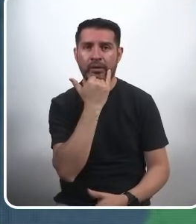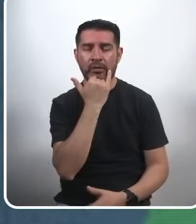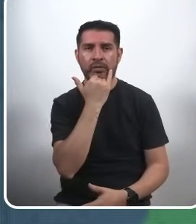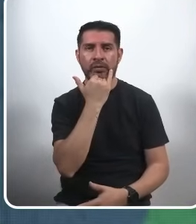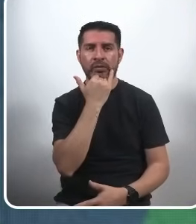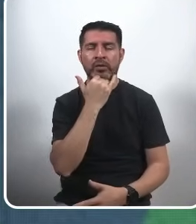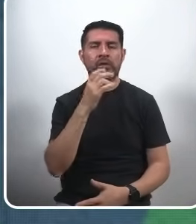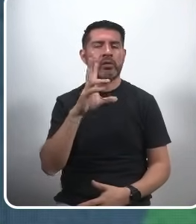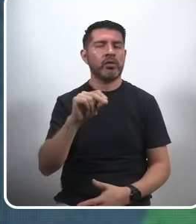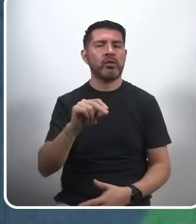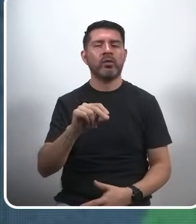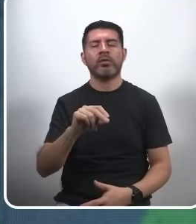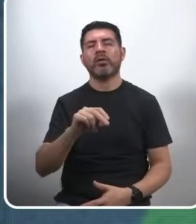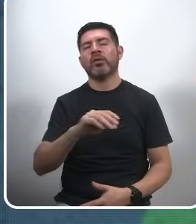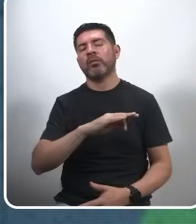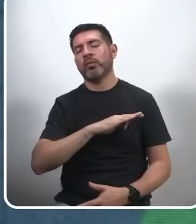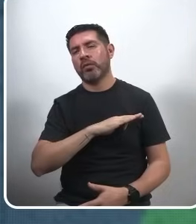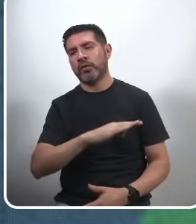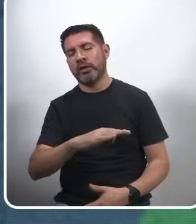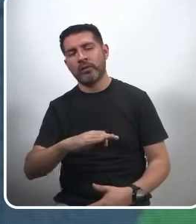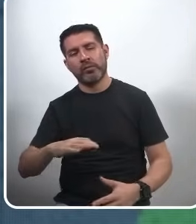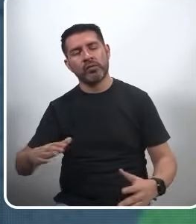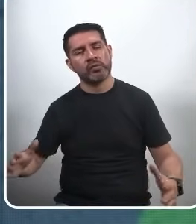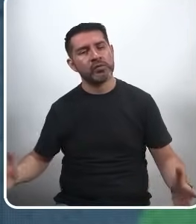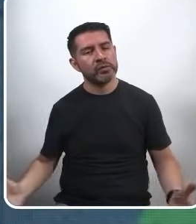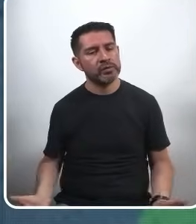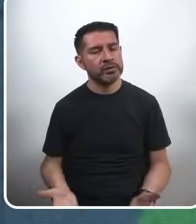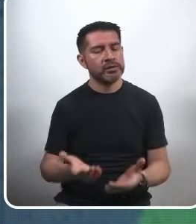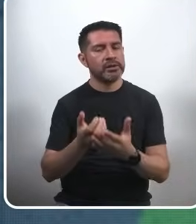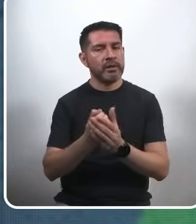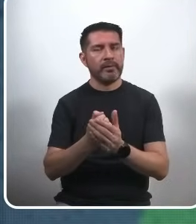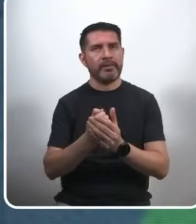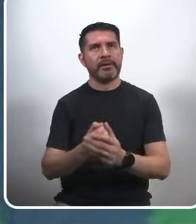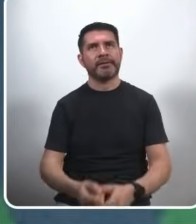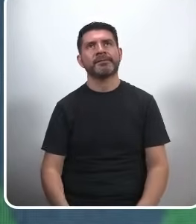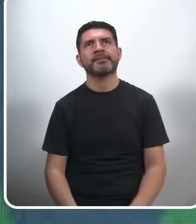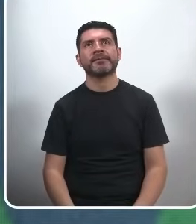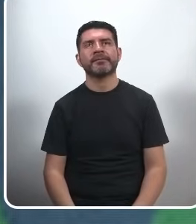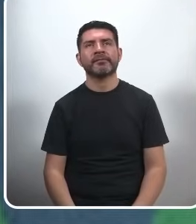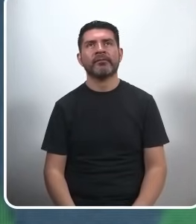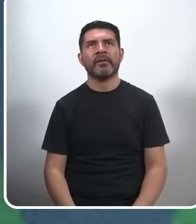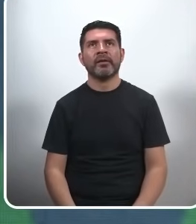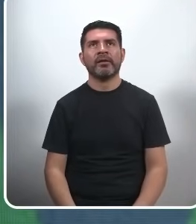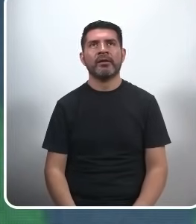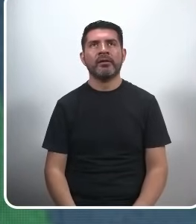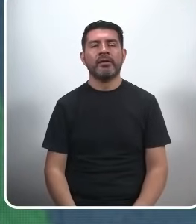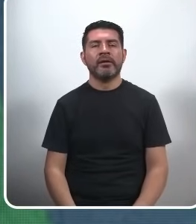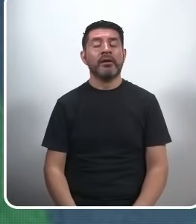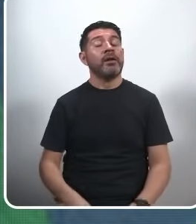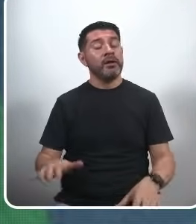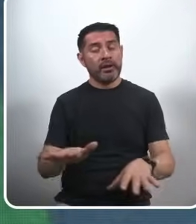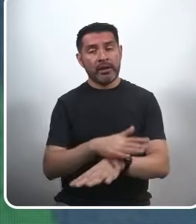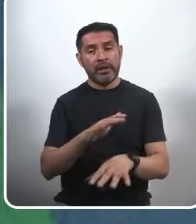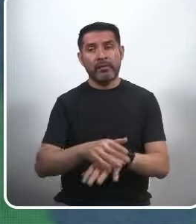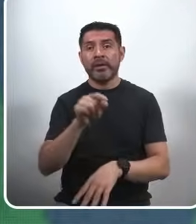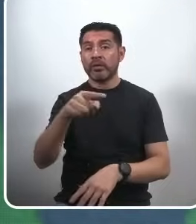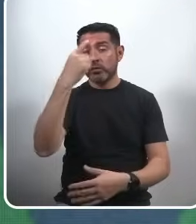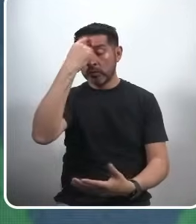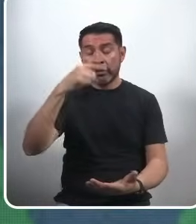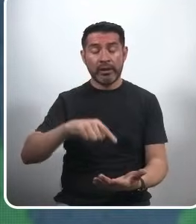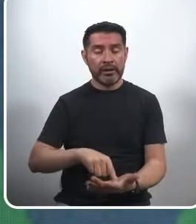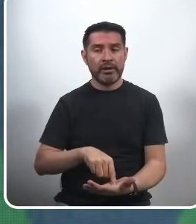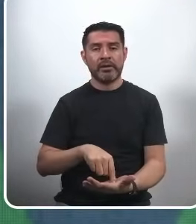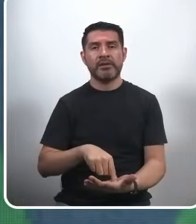Pero cuando te humillas a Dios, perdonas ofensas, cambias tus creencias falsas y rindes